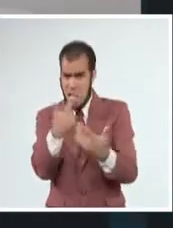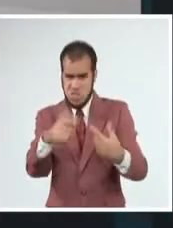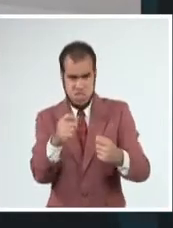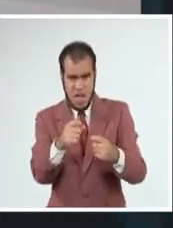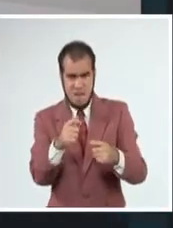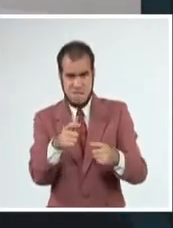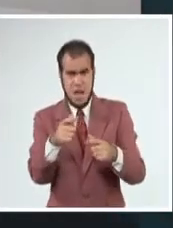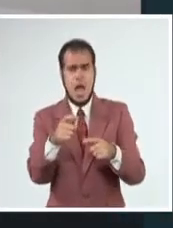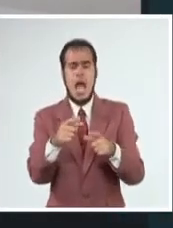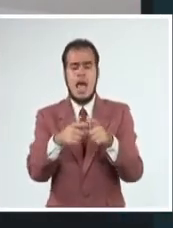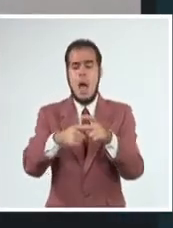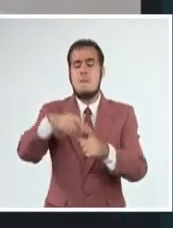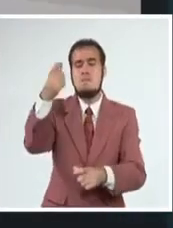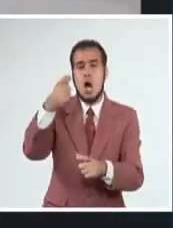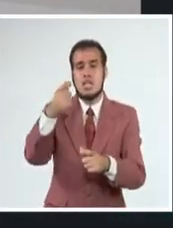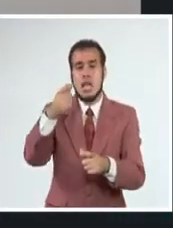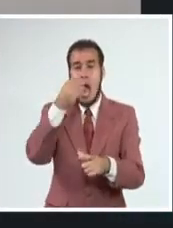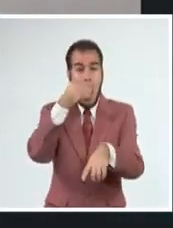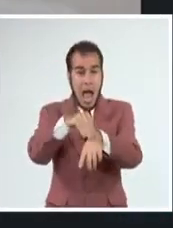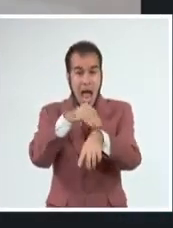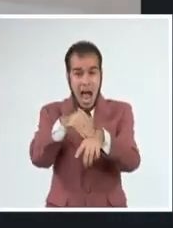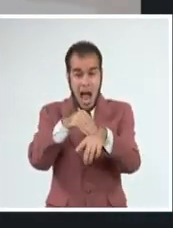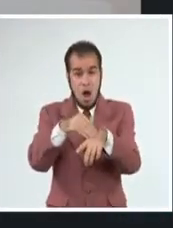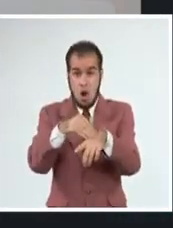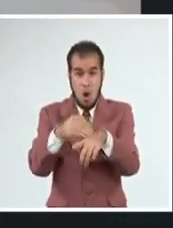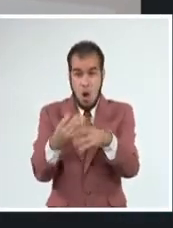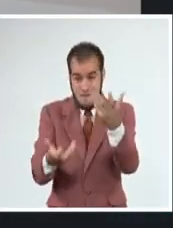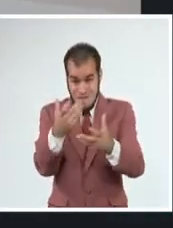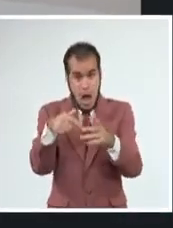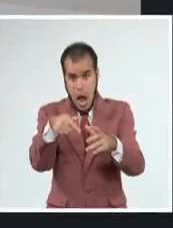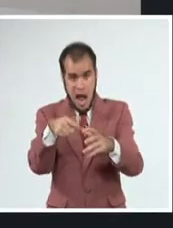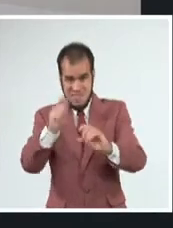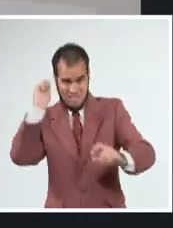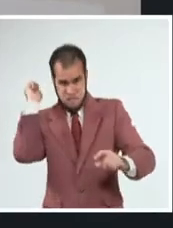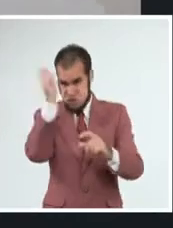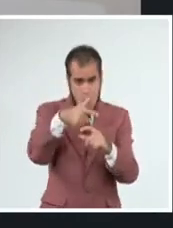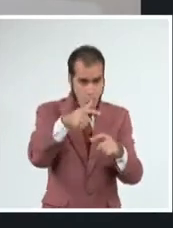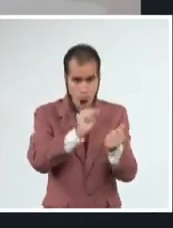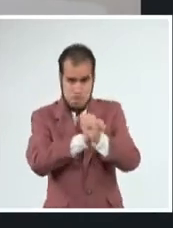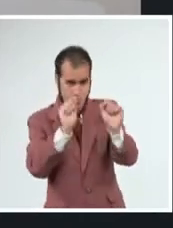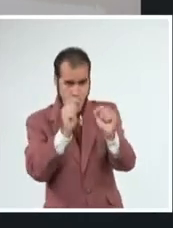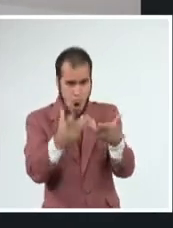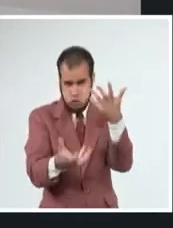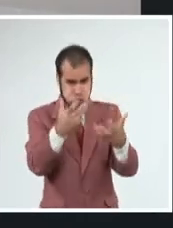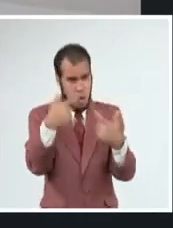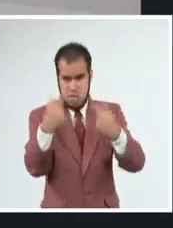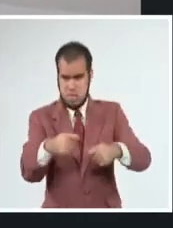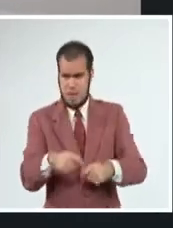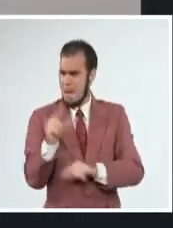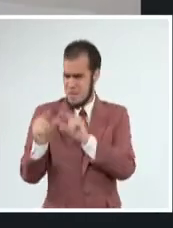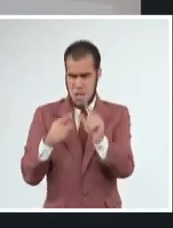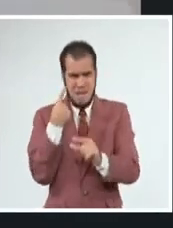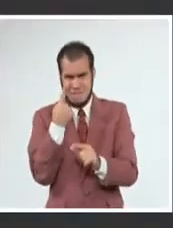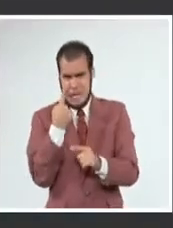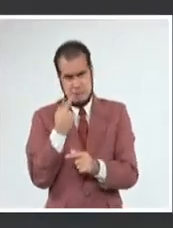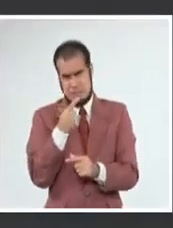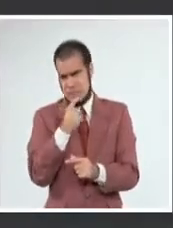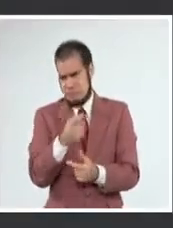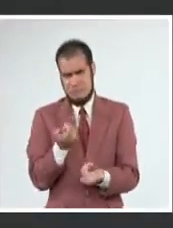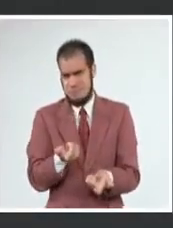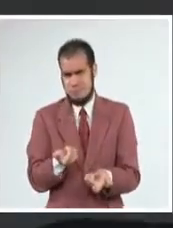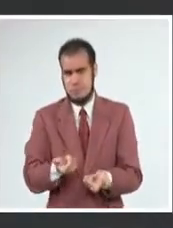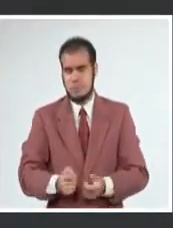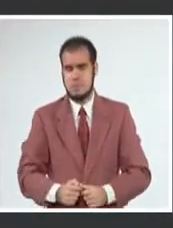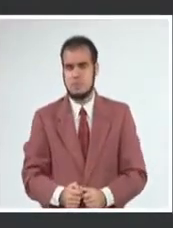y bastante cola de delicia ahí que se quemó. ¿Me entiendes? Y nadie lo va a ver. Estampado todo el mundo por la madrugada afuera. Soy